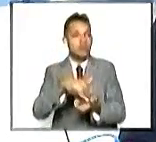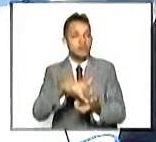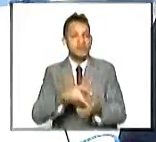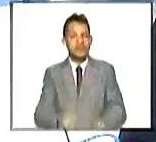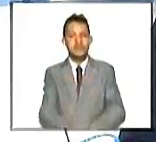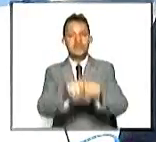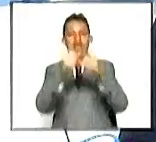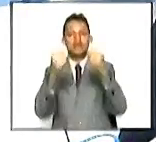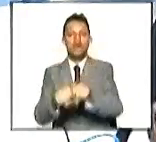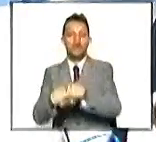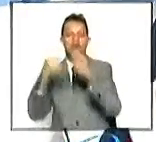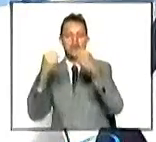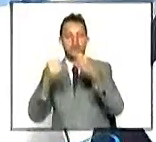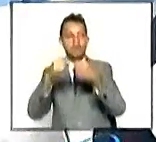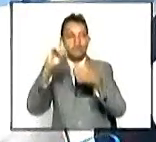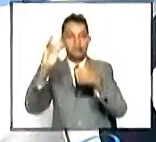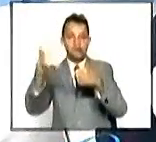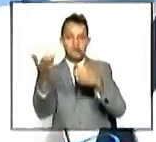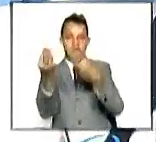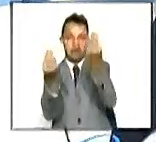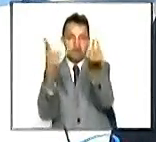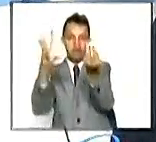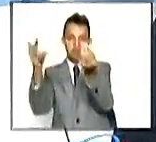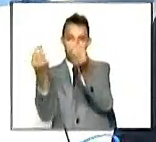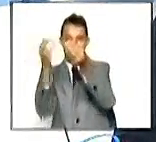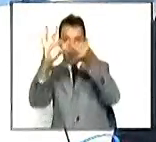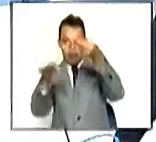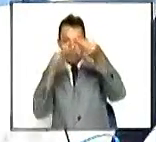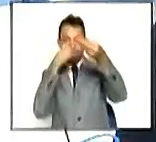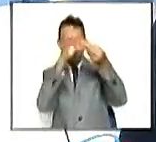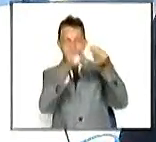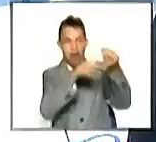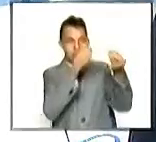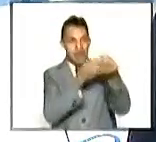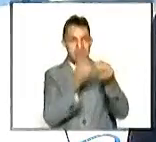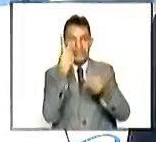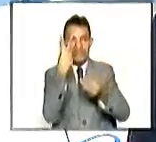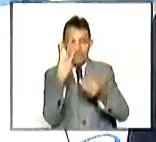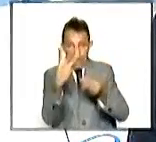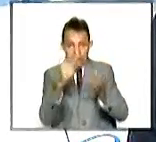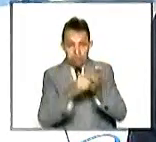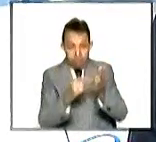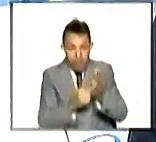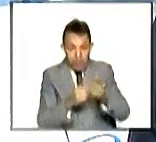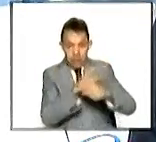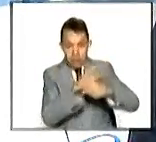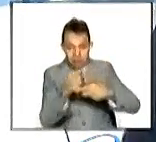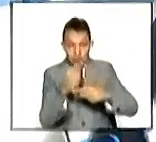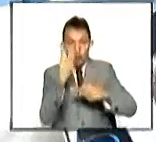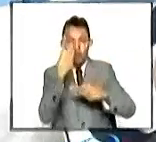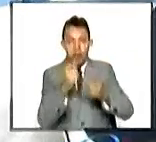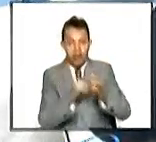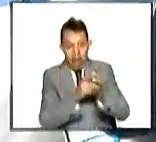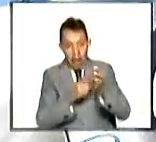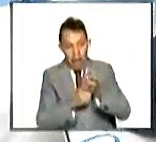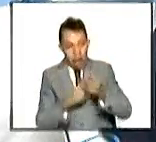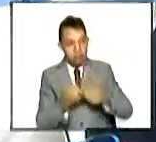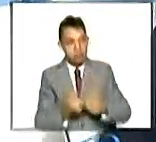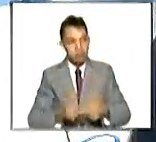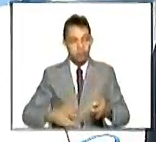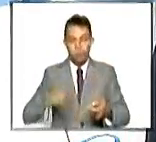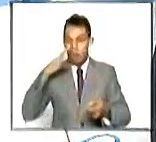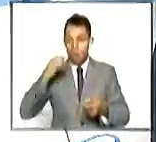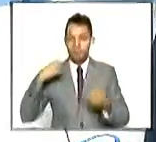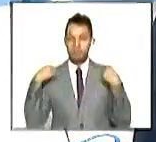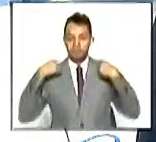cultivo, porque le da esto, esto, esto, esto. Y tres veces a la semana. Y un pobre hombre, pues, con una máquina tres